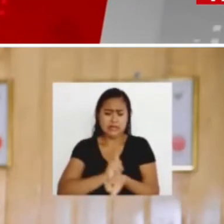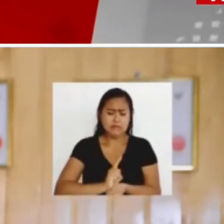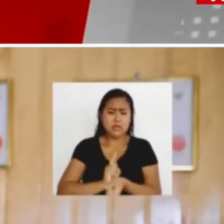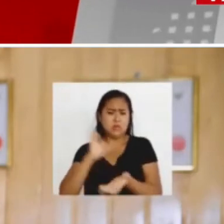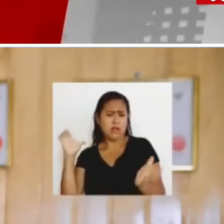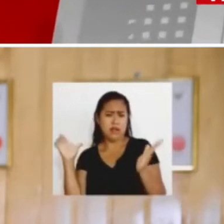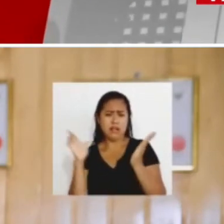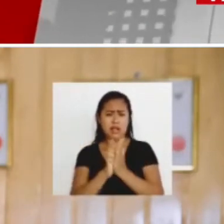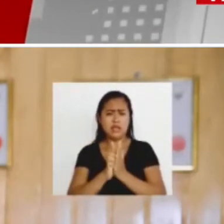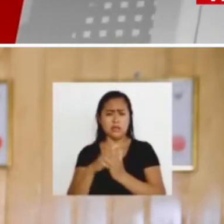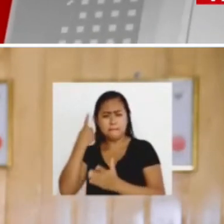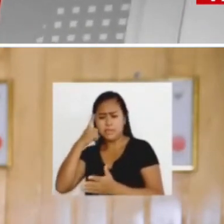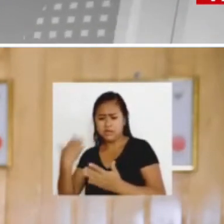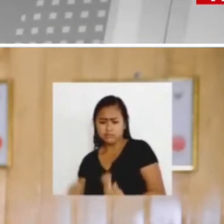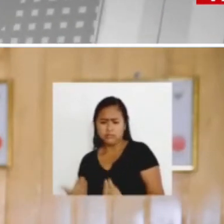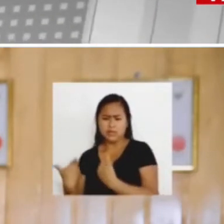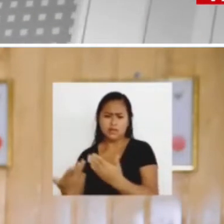plantea